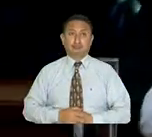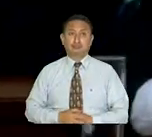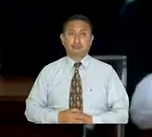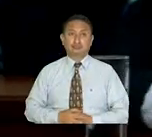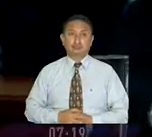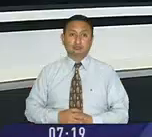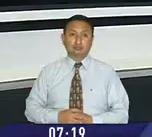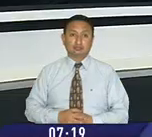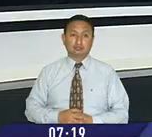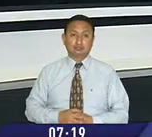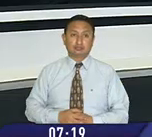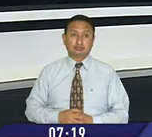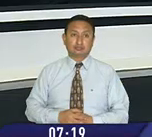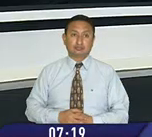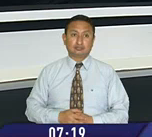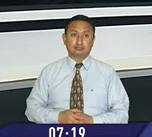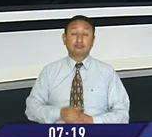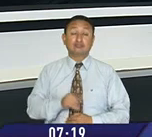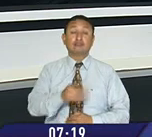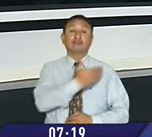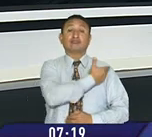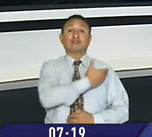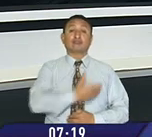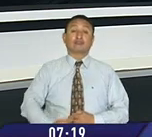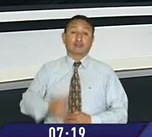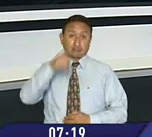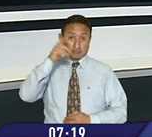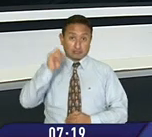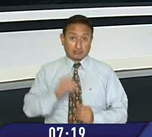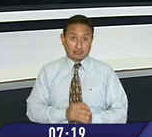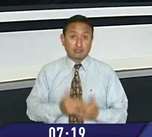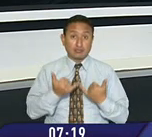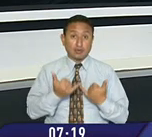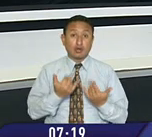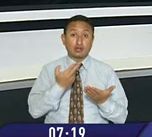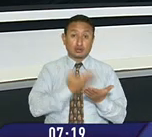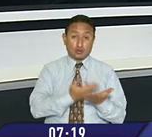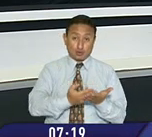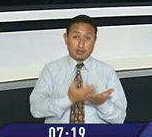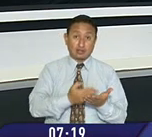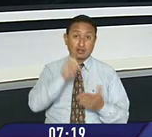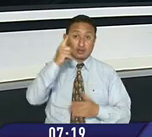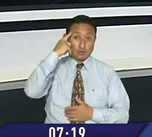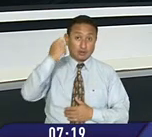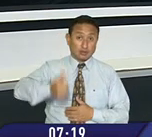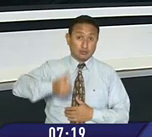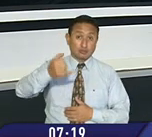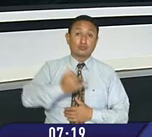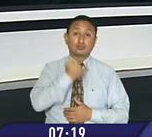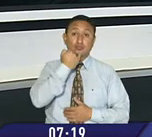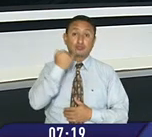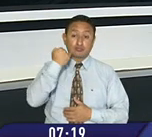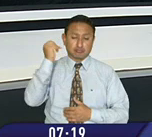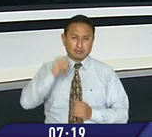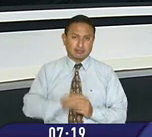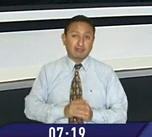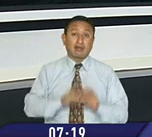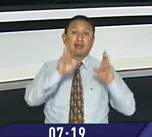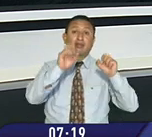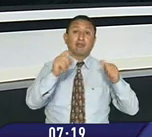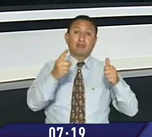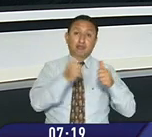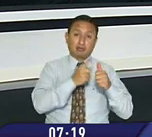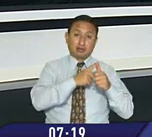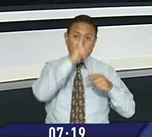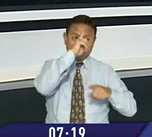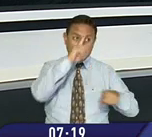Romero. El presidente Guillermo Lasso tiene pendiente varias reuniones con el gobierno de Israel para abordar en primer punto un